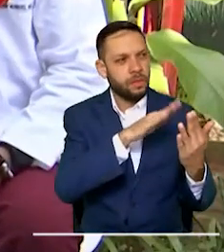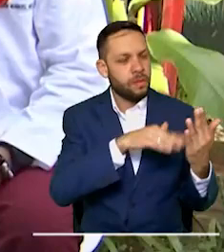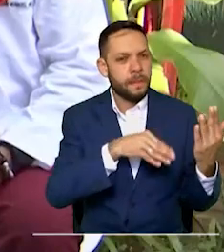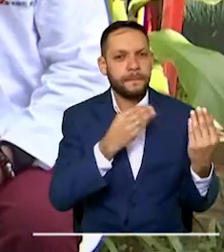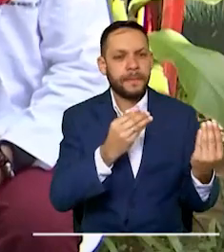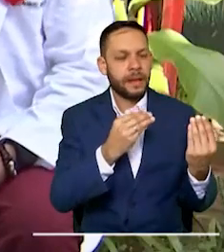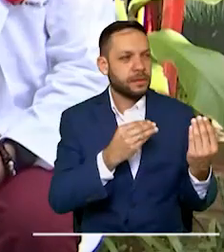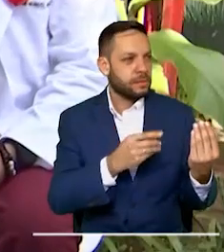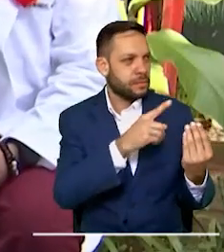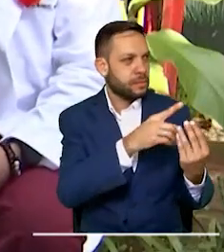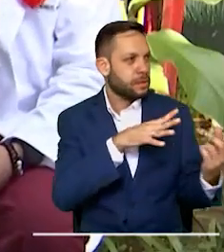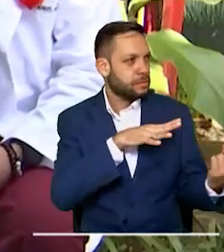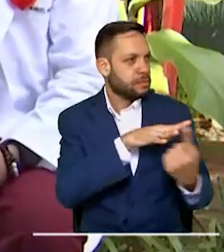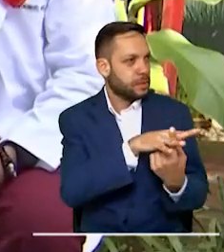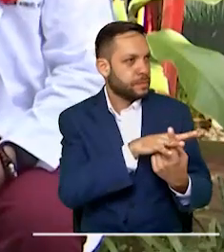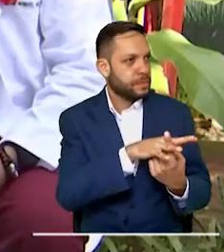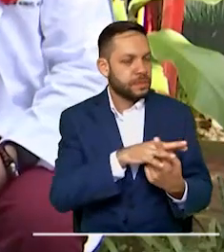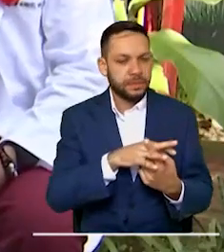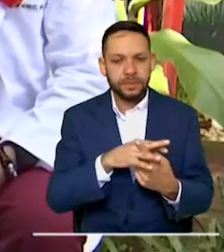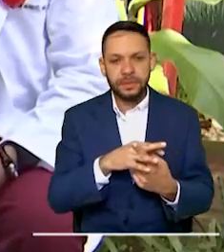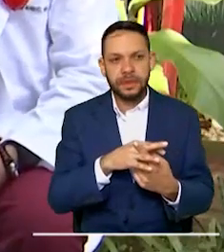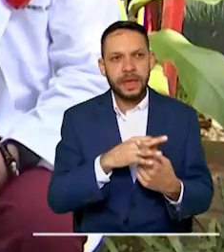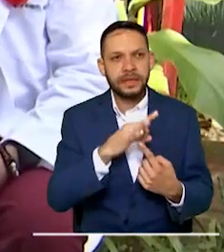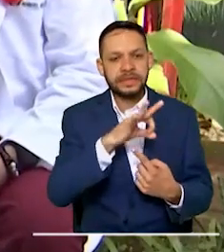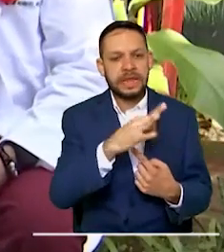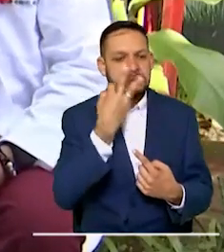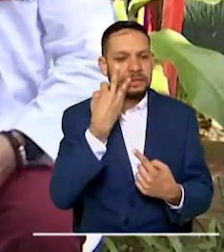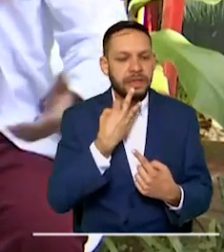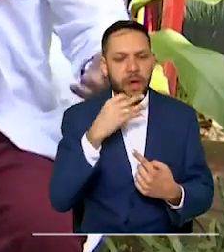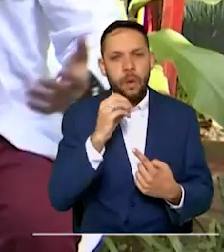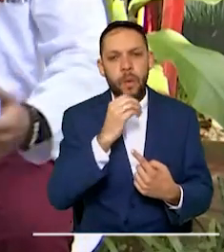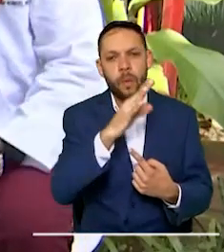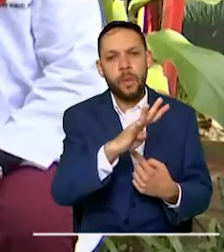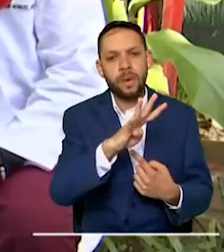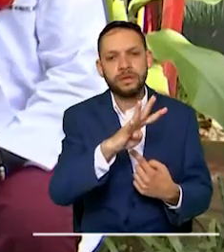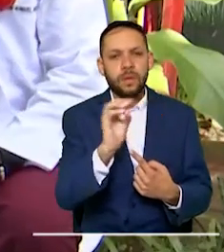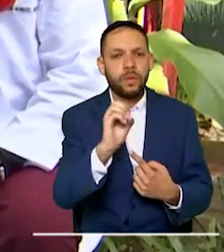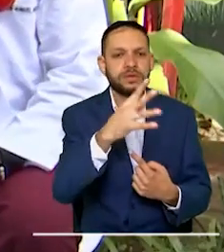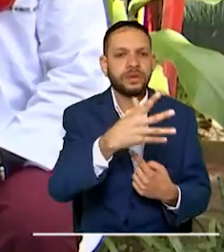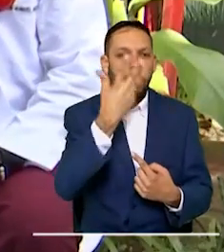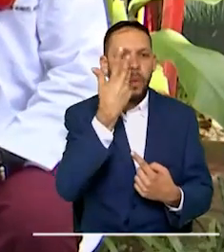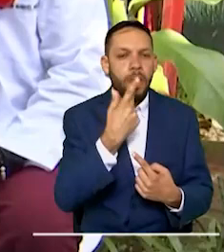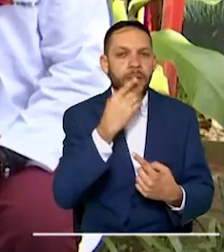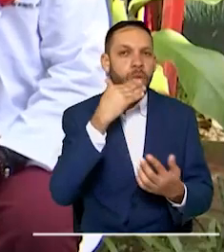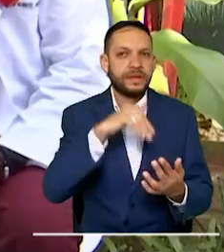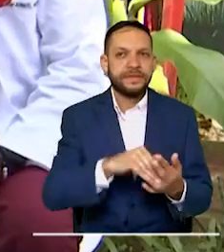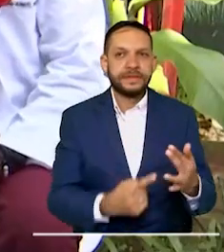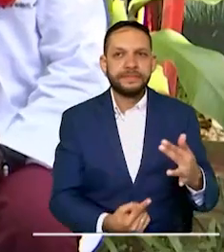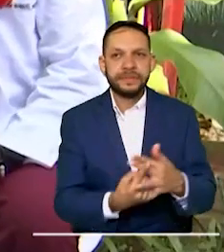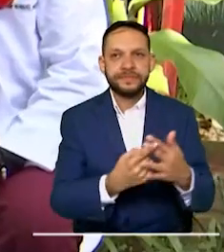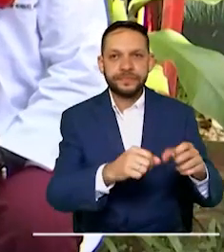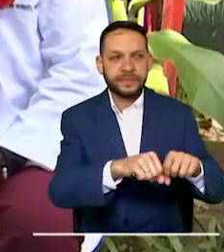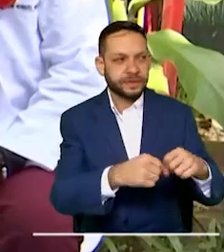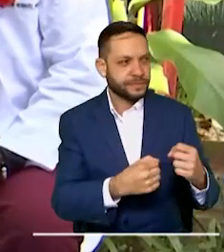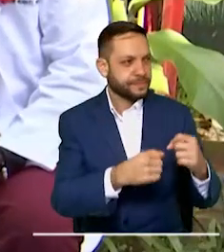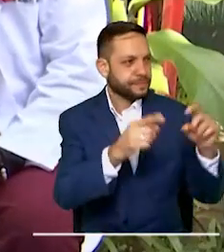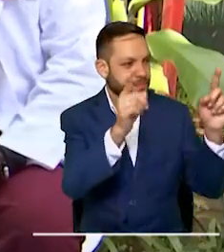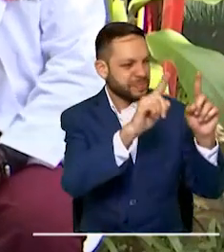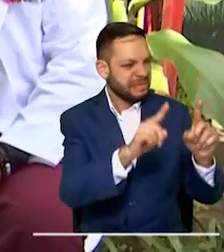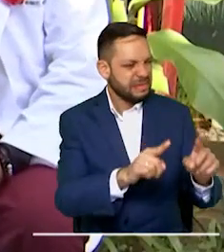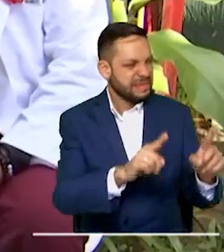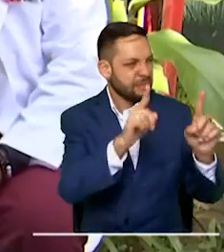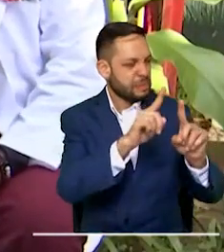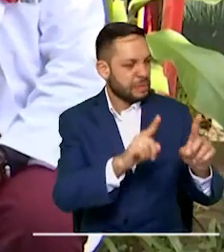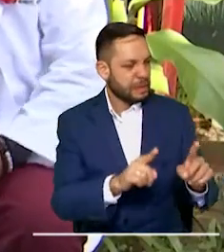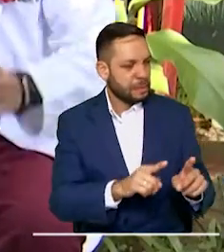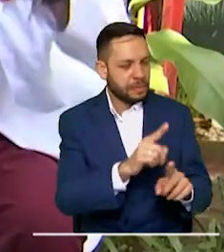pared, porque a los 3, 4, 5 días esa pared vuelve a mostrar la humedad y no habré hecho nada. Y